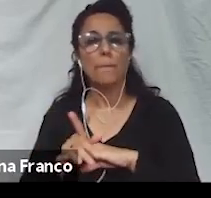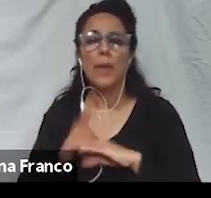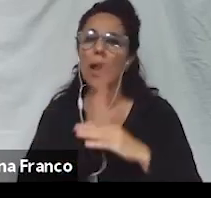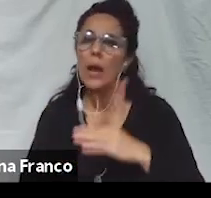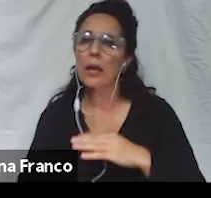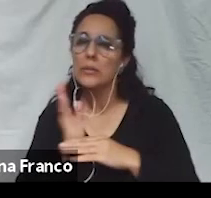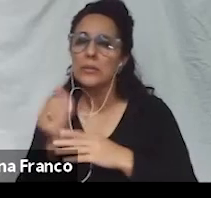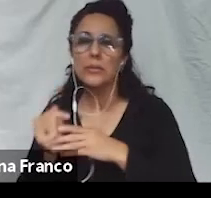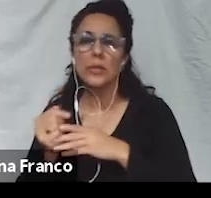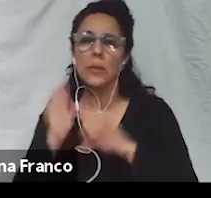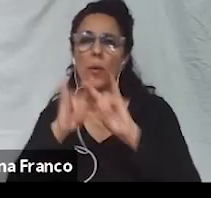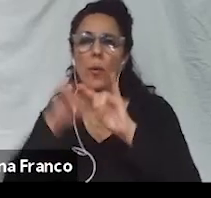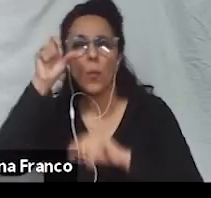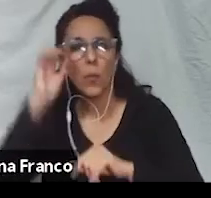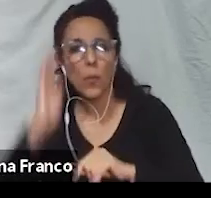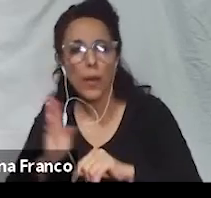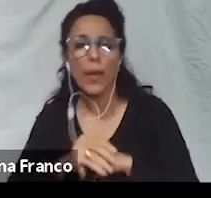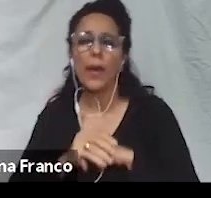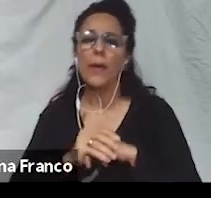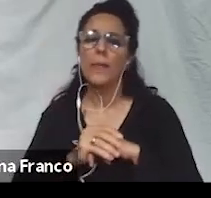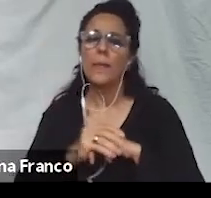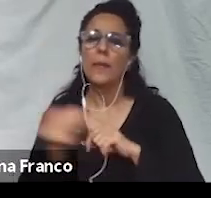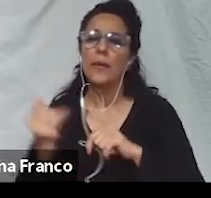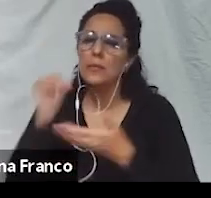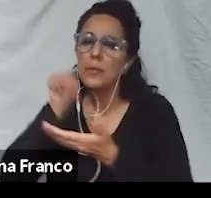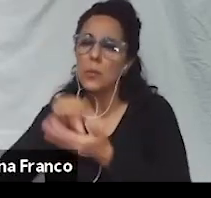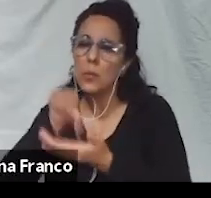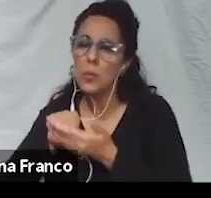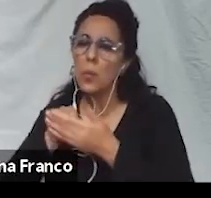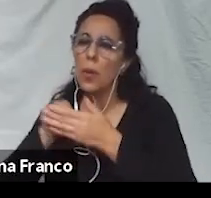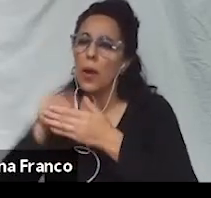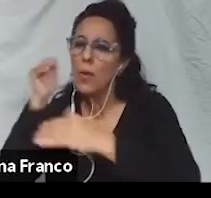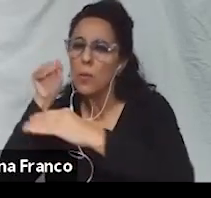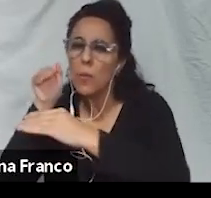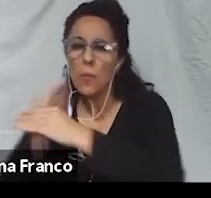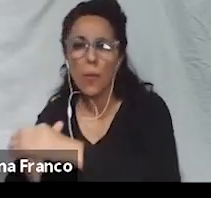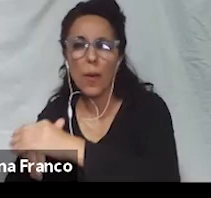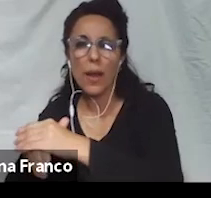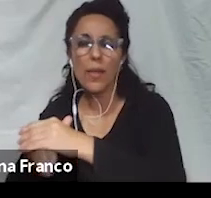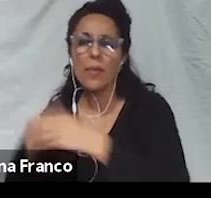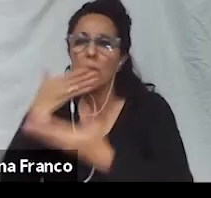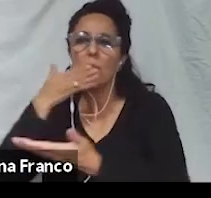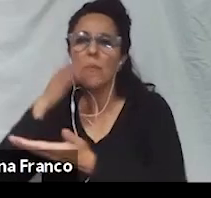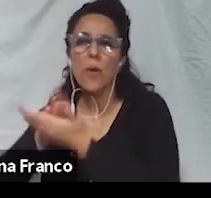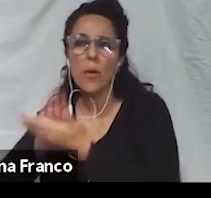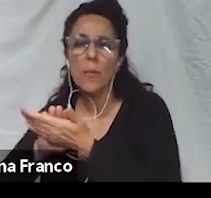las páginas web, digamos si guardé el sitio y dejé el código también como evidencia.